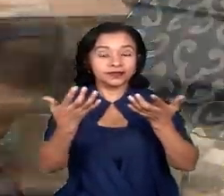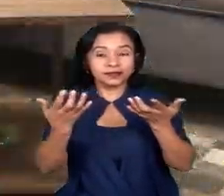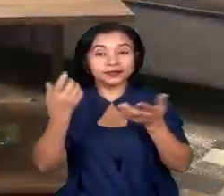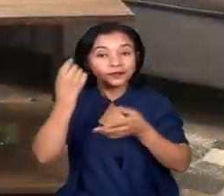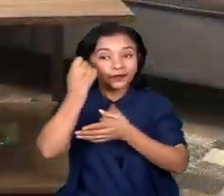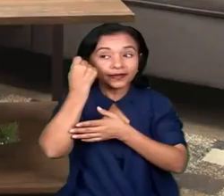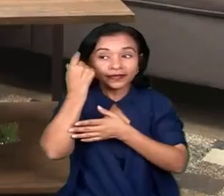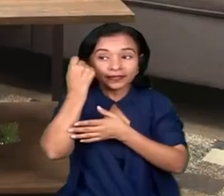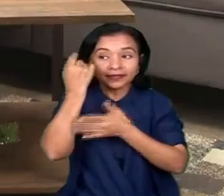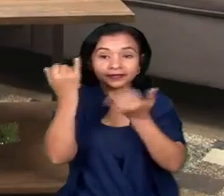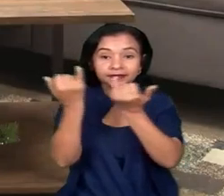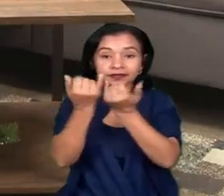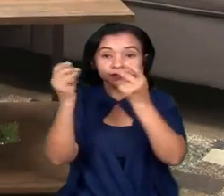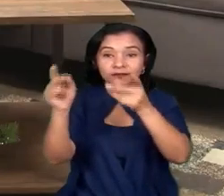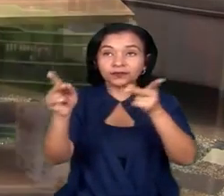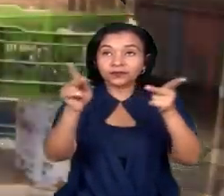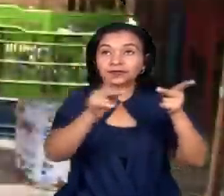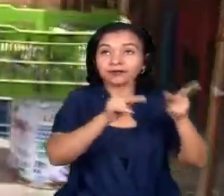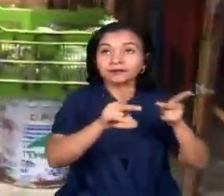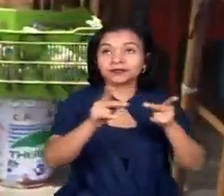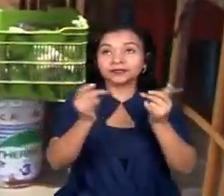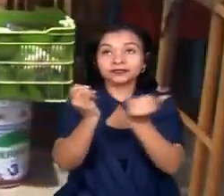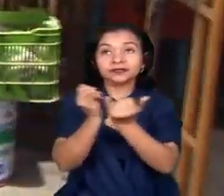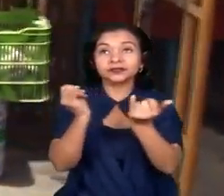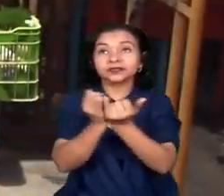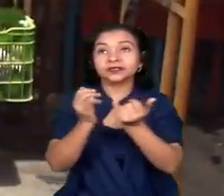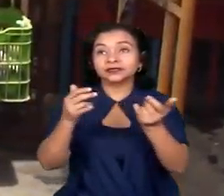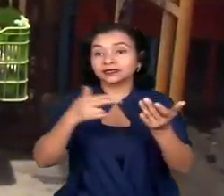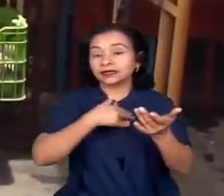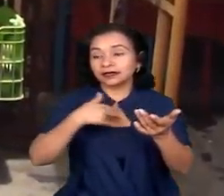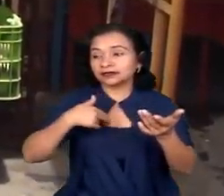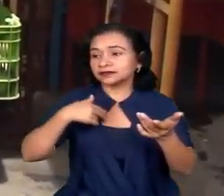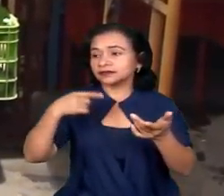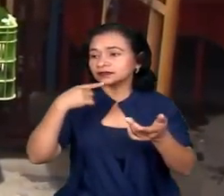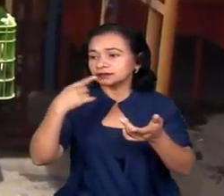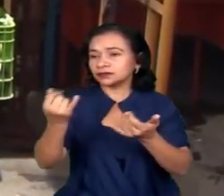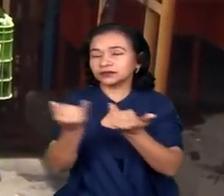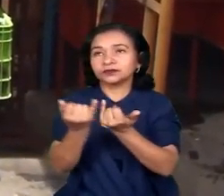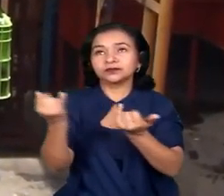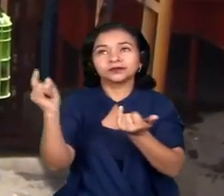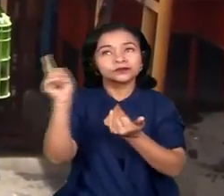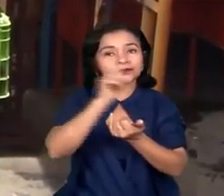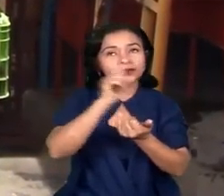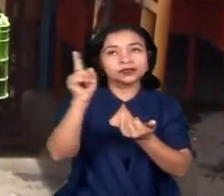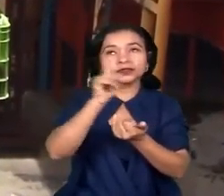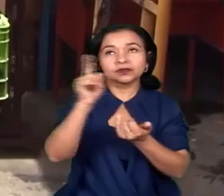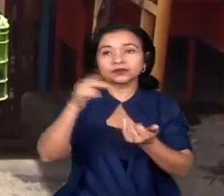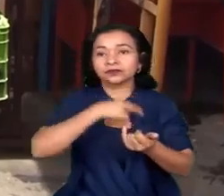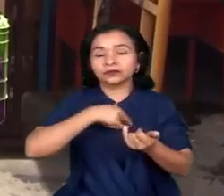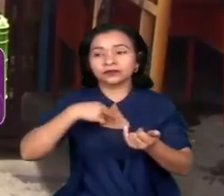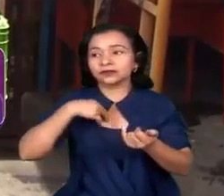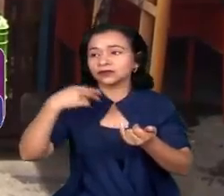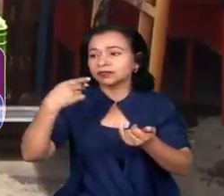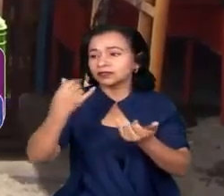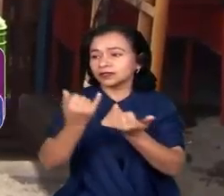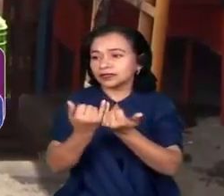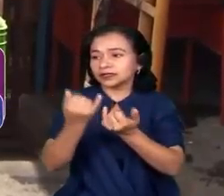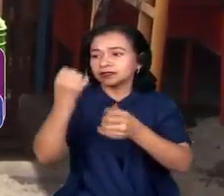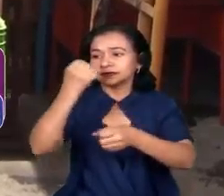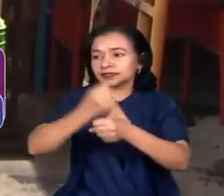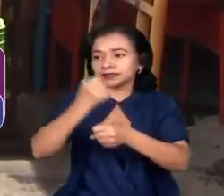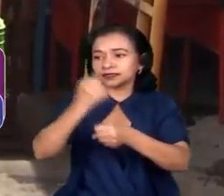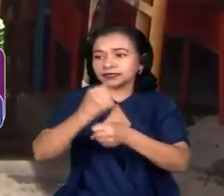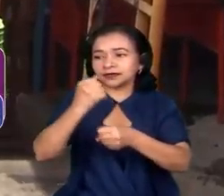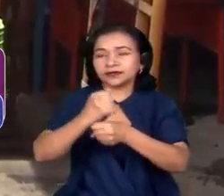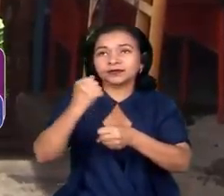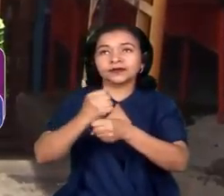entiendan igual los empresarios, que no los estemos descalificando ni nada, sino que entremos en ese trabajo que